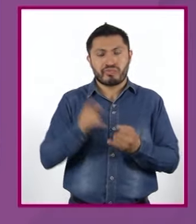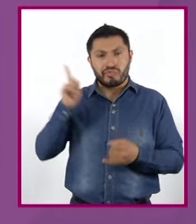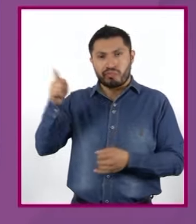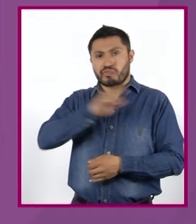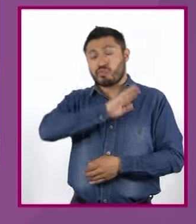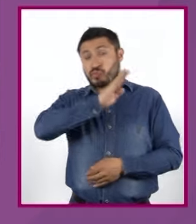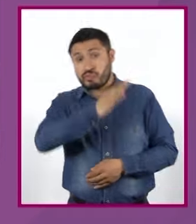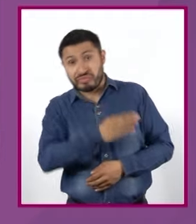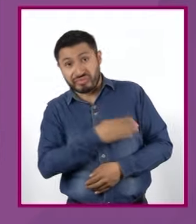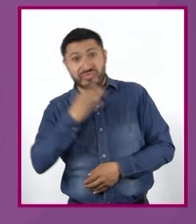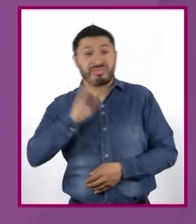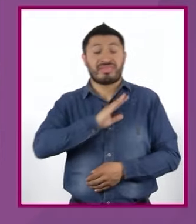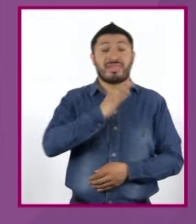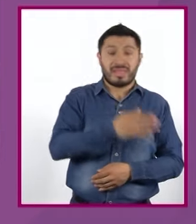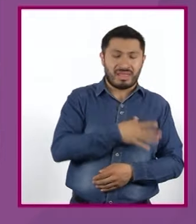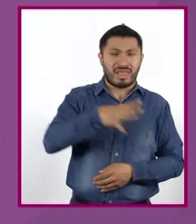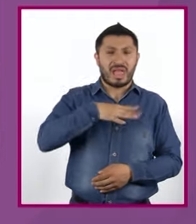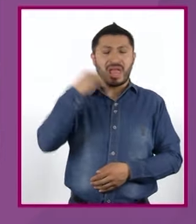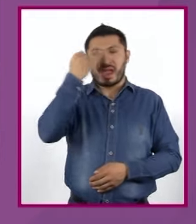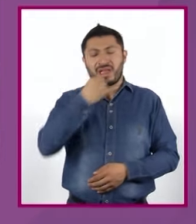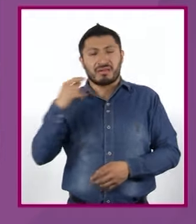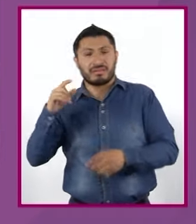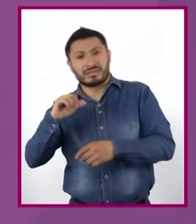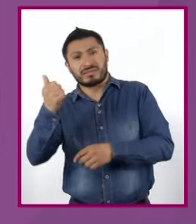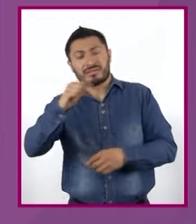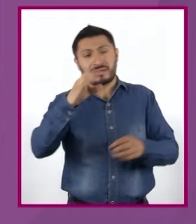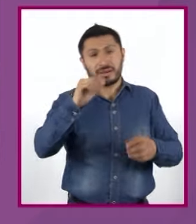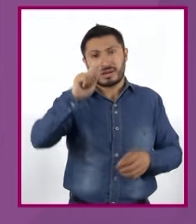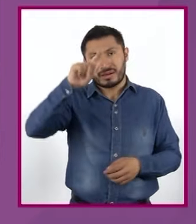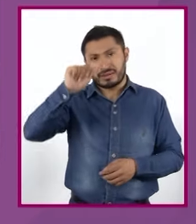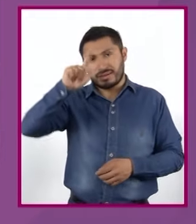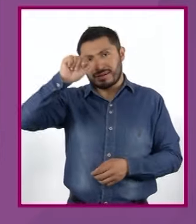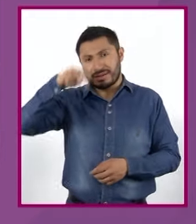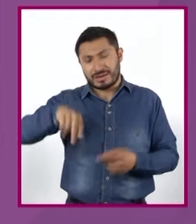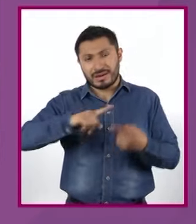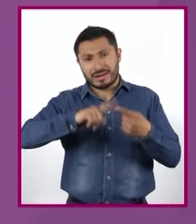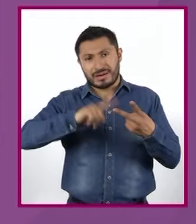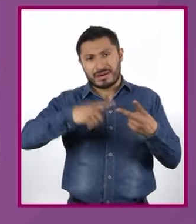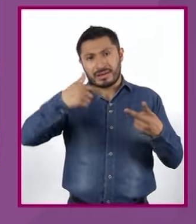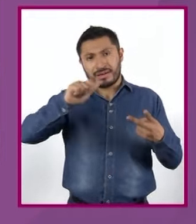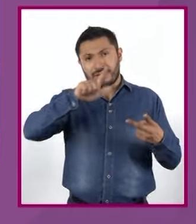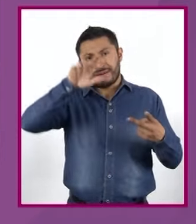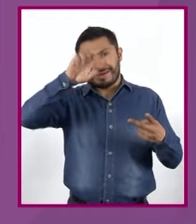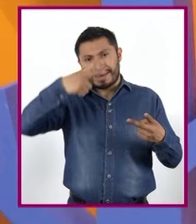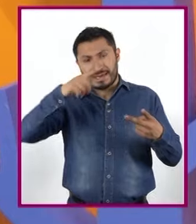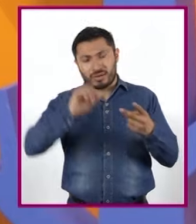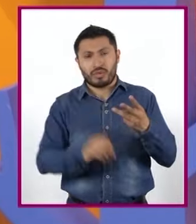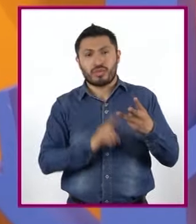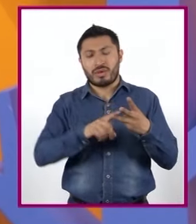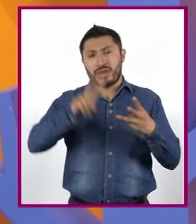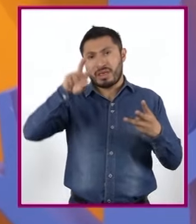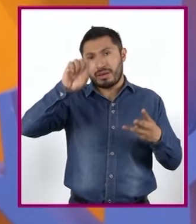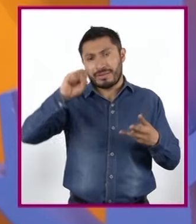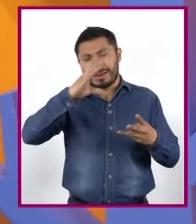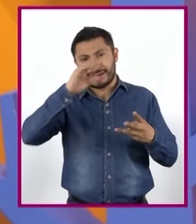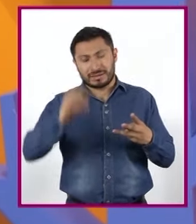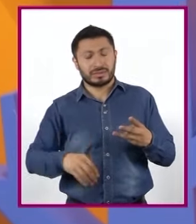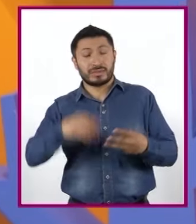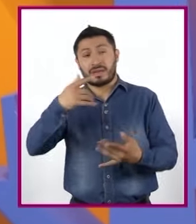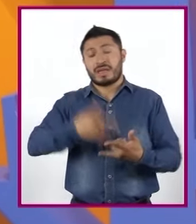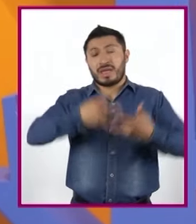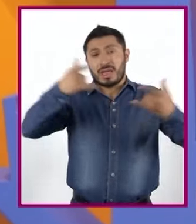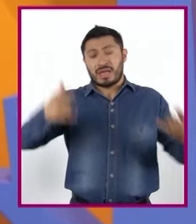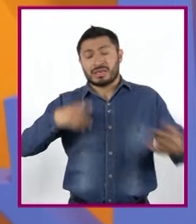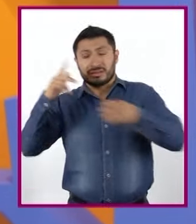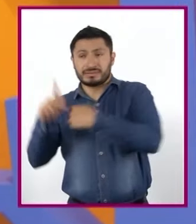español convive con otras lenguas como el catalán, gallego o el vasco. La historia de cada país